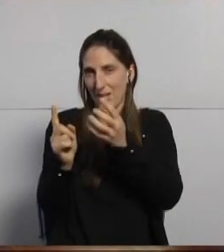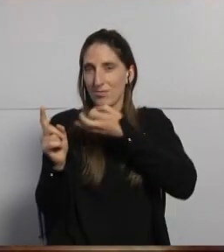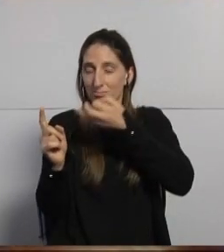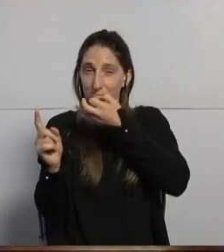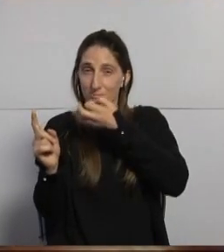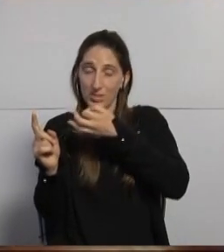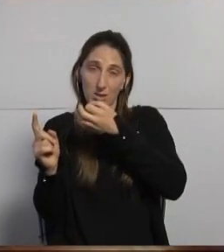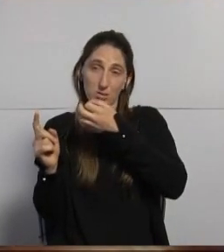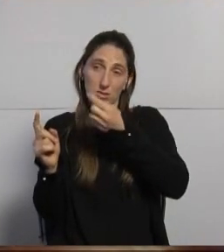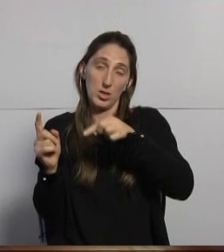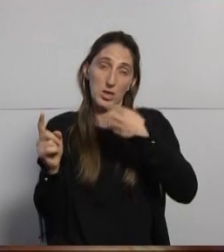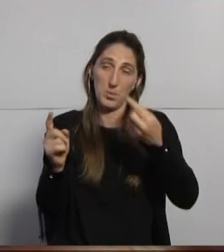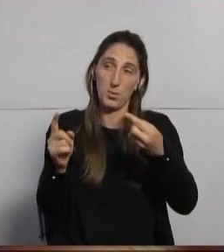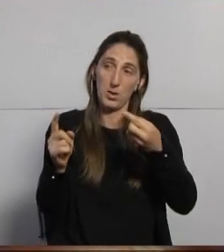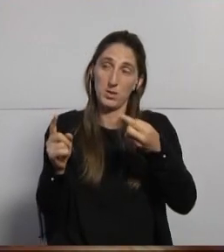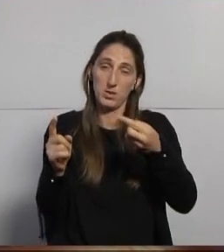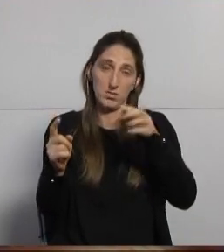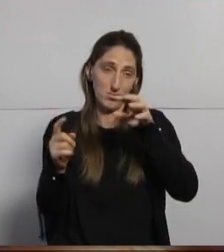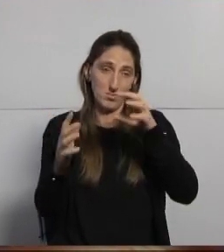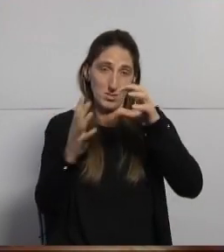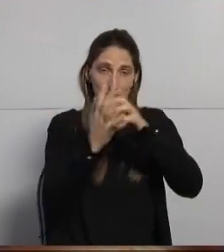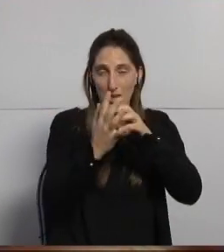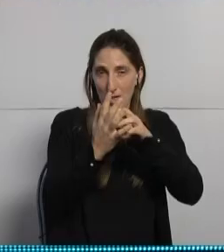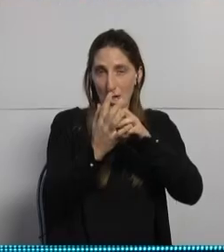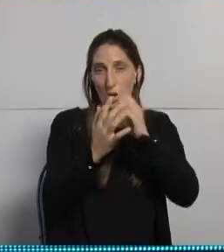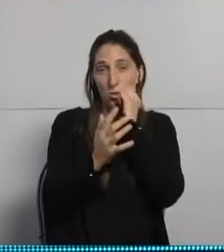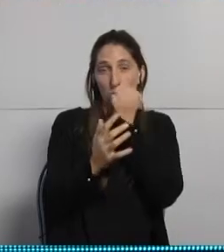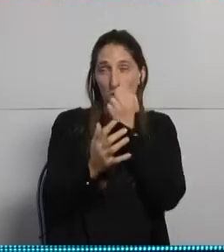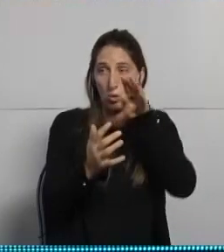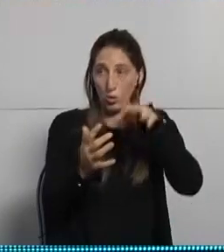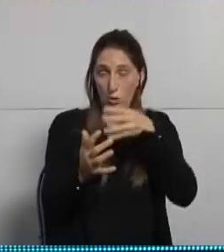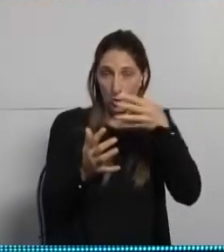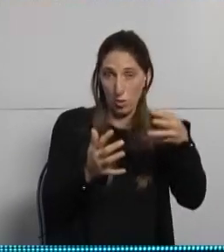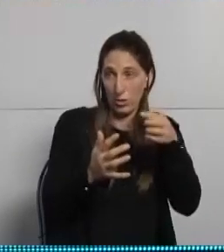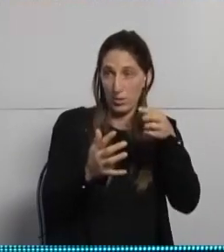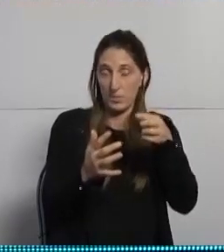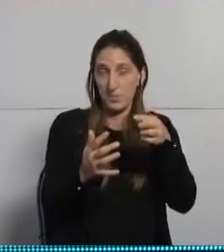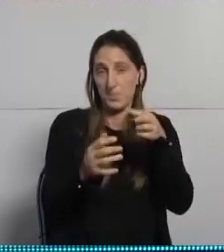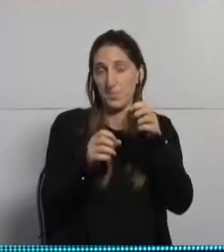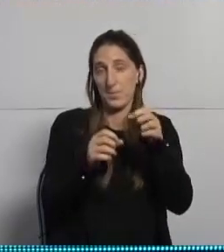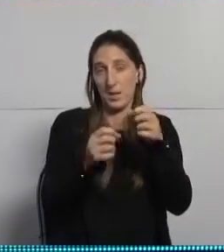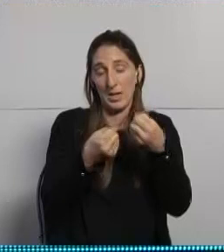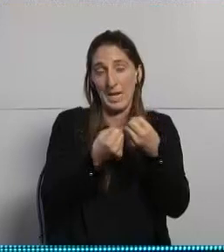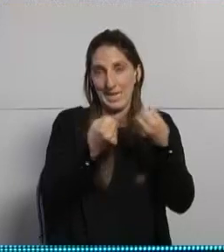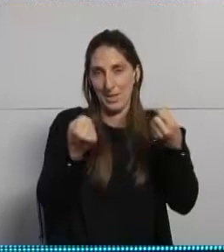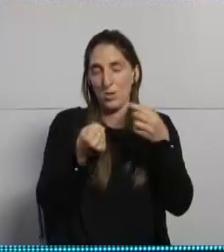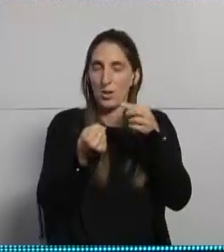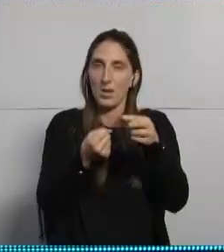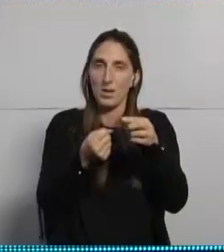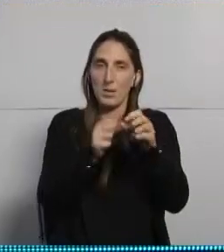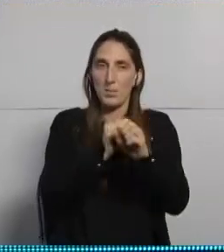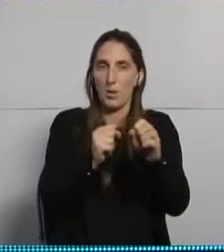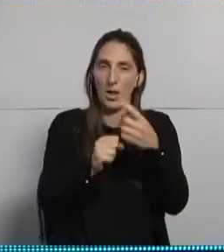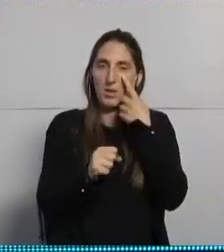fundamentos, y después ya el hands-on, que está el código disponible, y el dataset, que Rodri partió con un dataset existente y lo extendió para